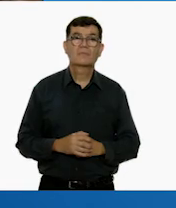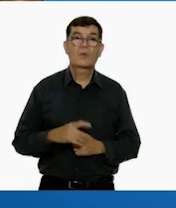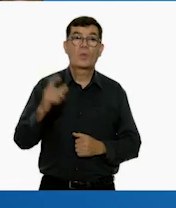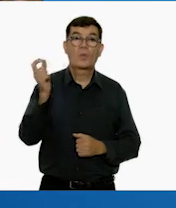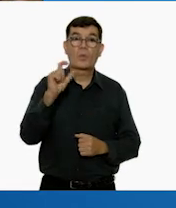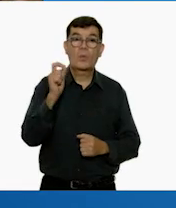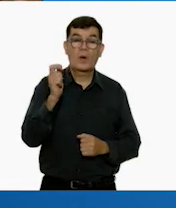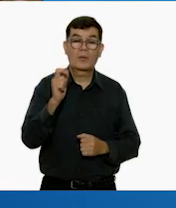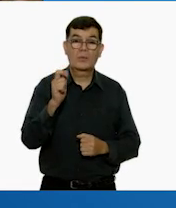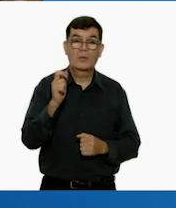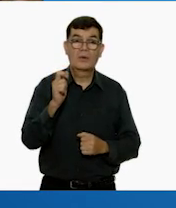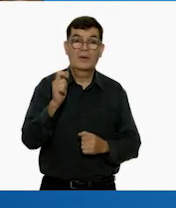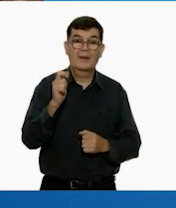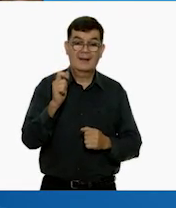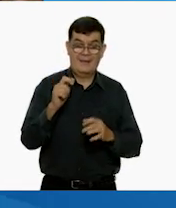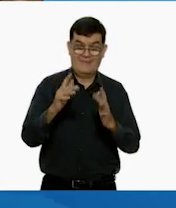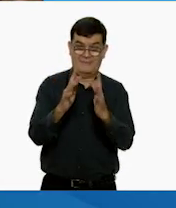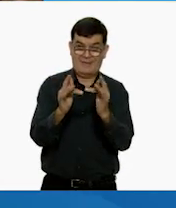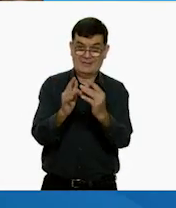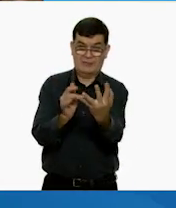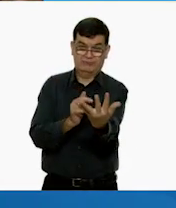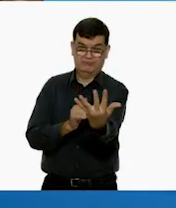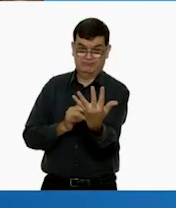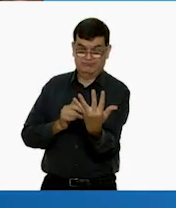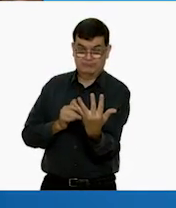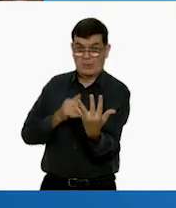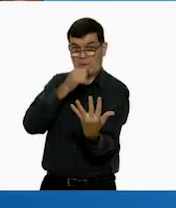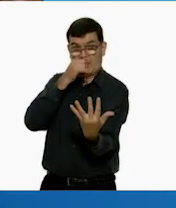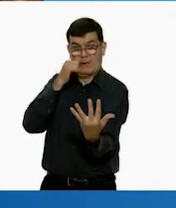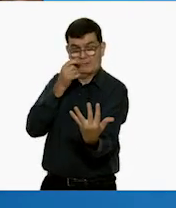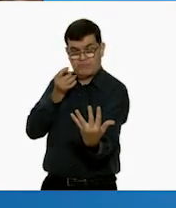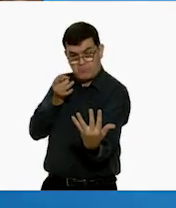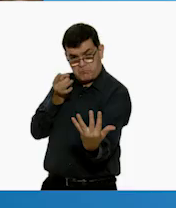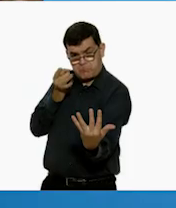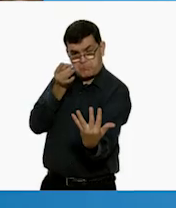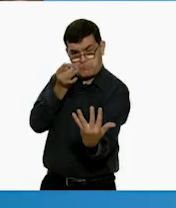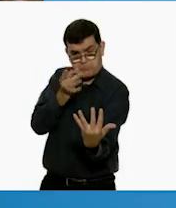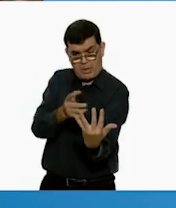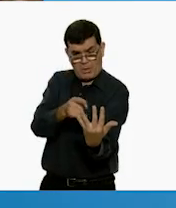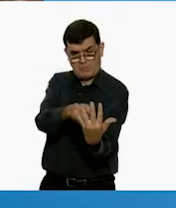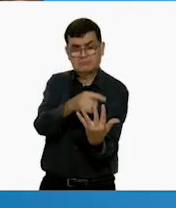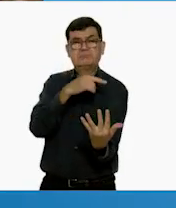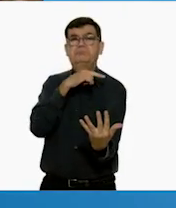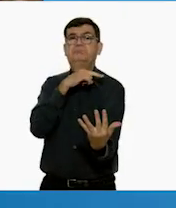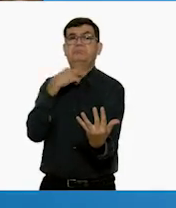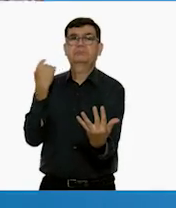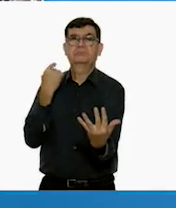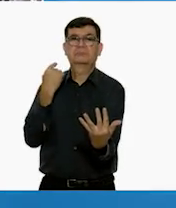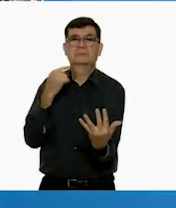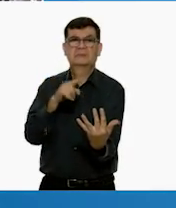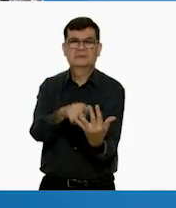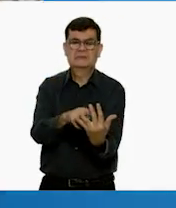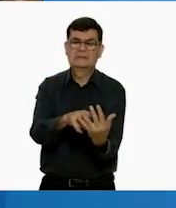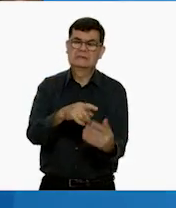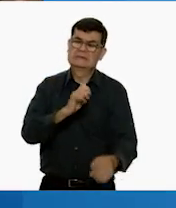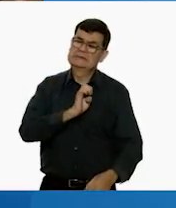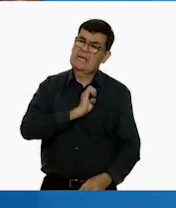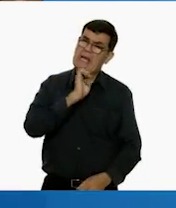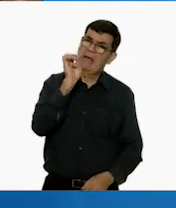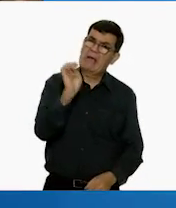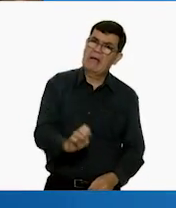Cuando vence a los franceses, que los franceses se ganaron el odio por,